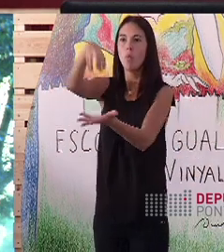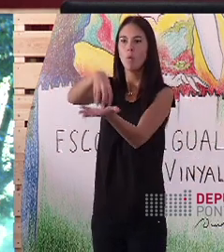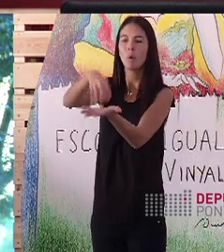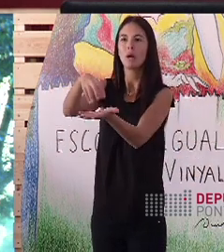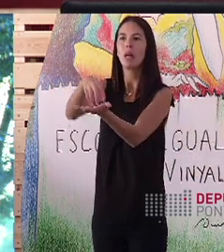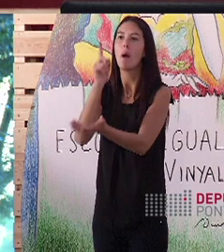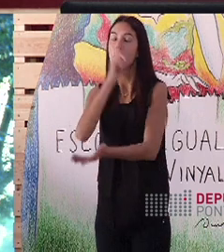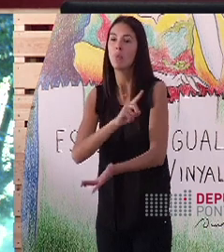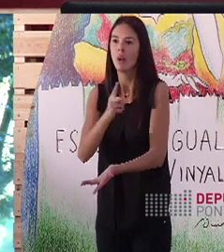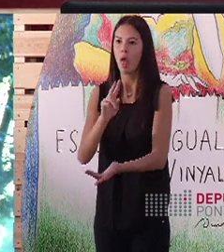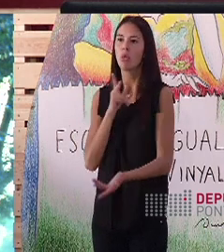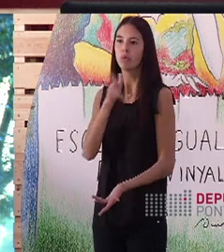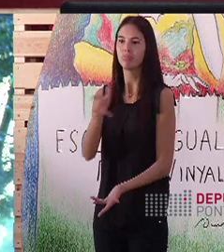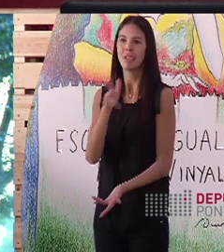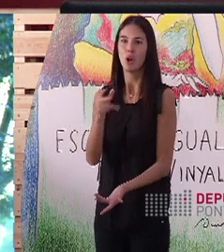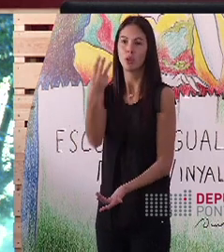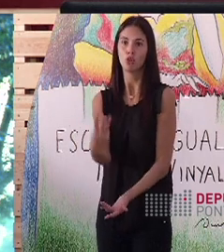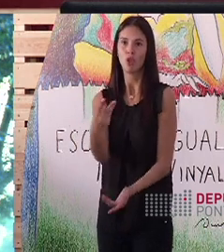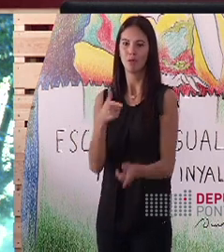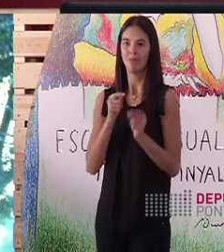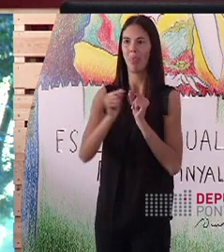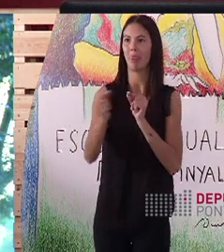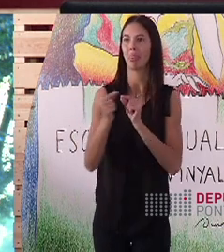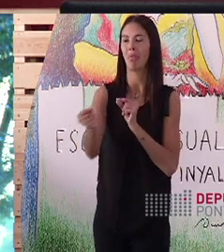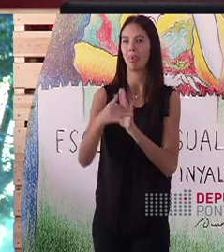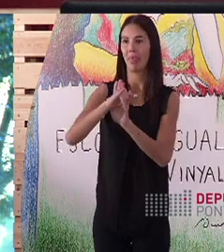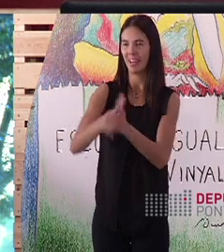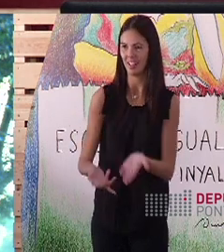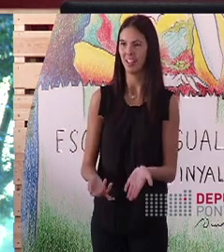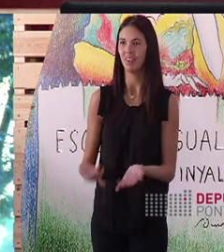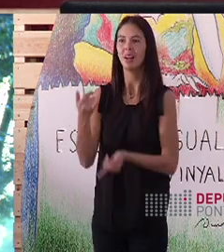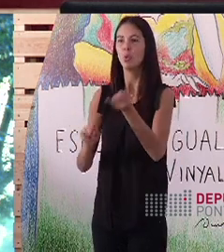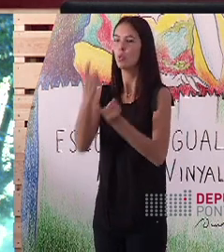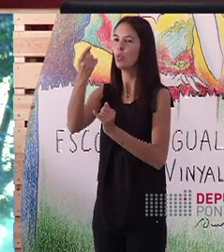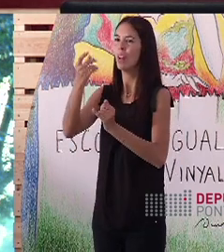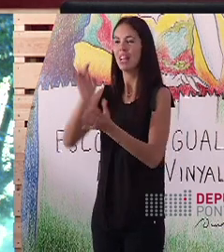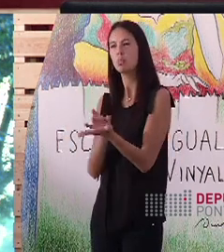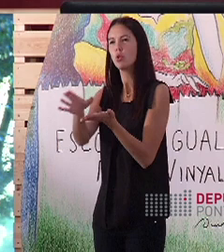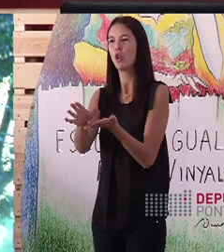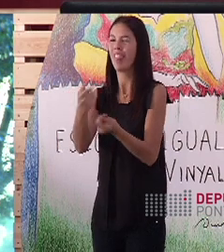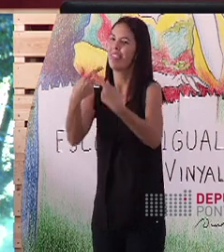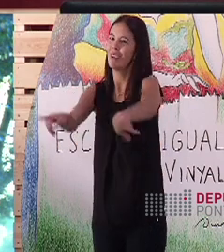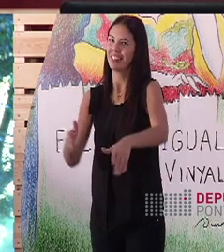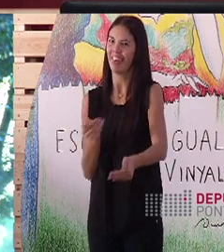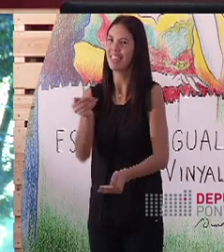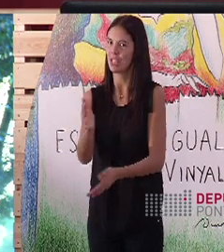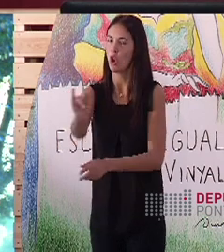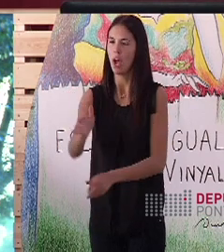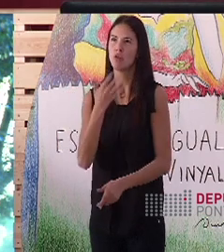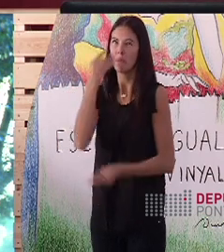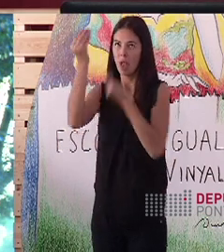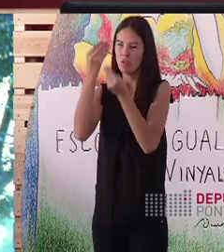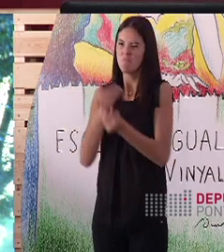2 kilómetros del lugar en el que vivimos. Es una expulsión con destino, es una expulsión distinta. Yo creo que dentro de 20